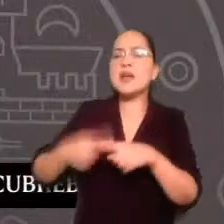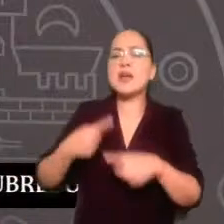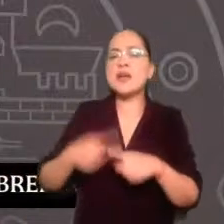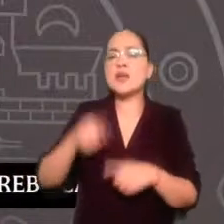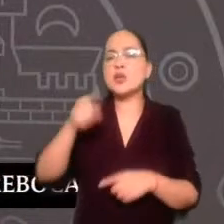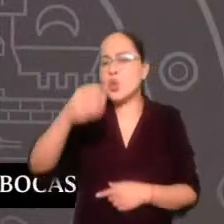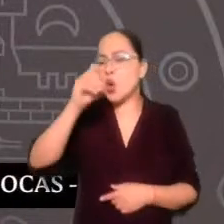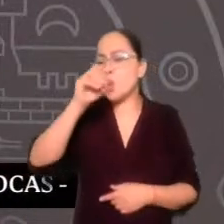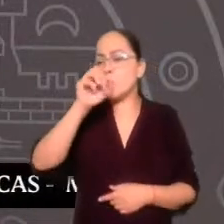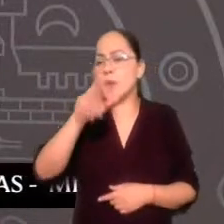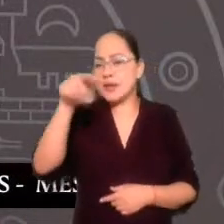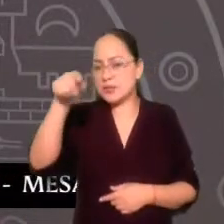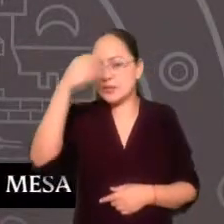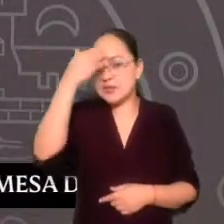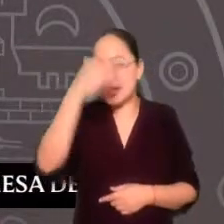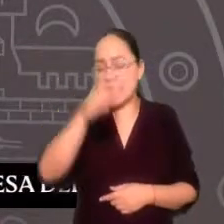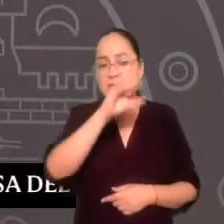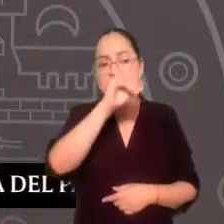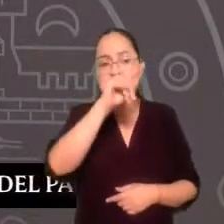¿Tú, Cintia?